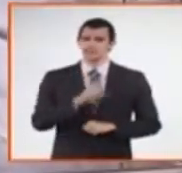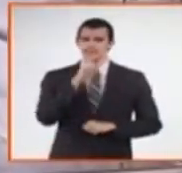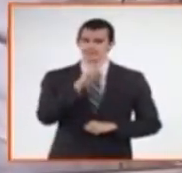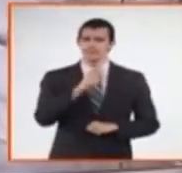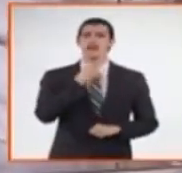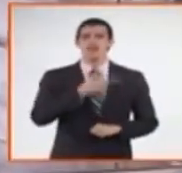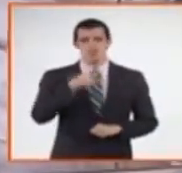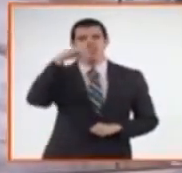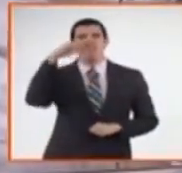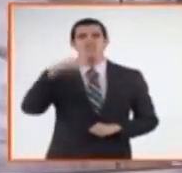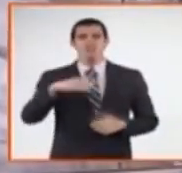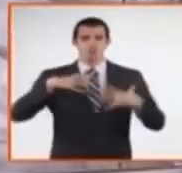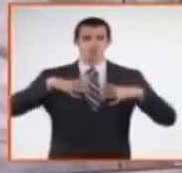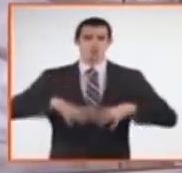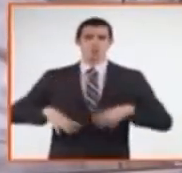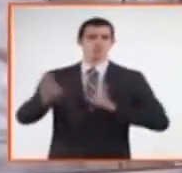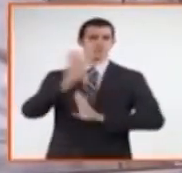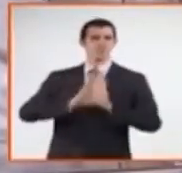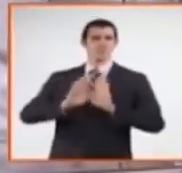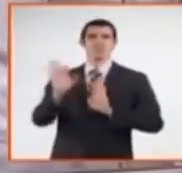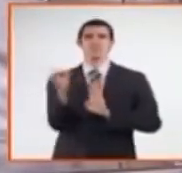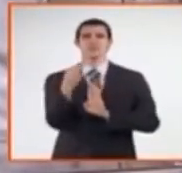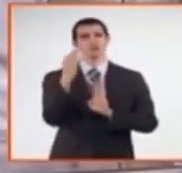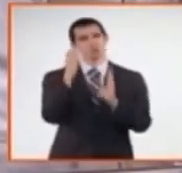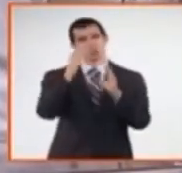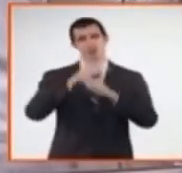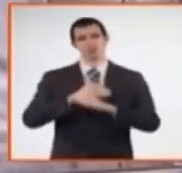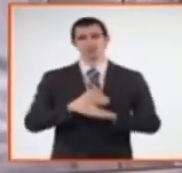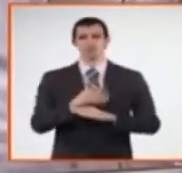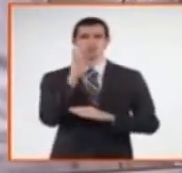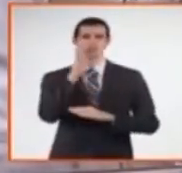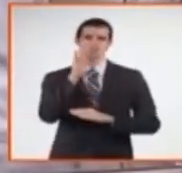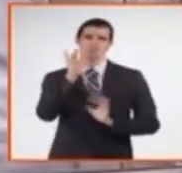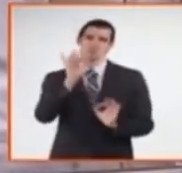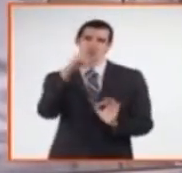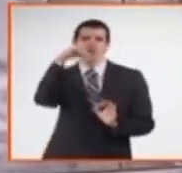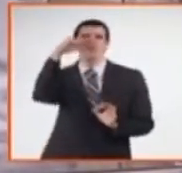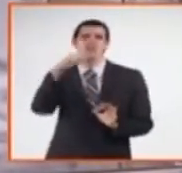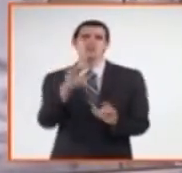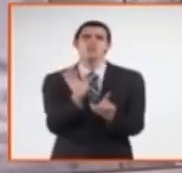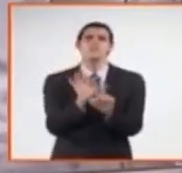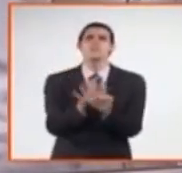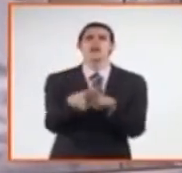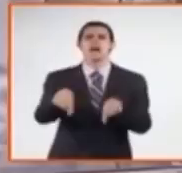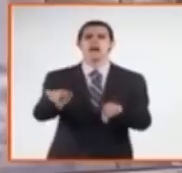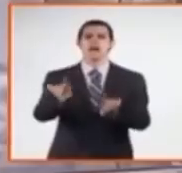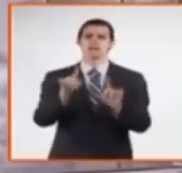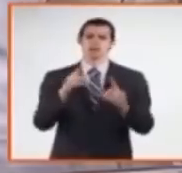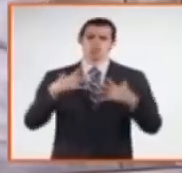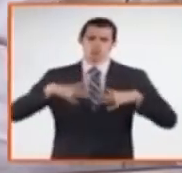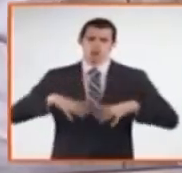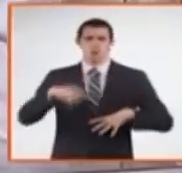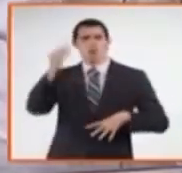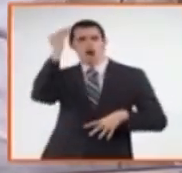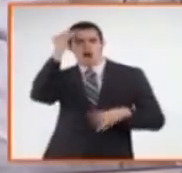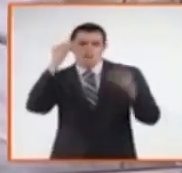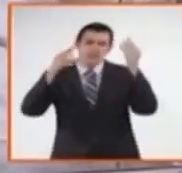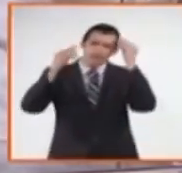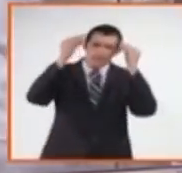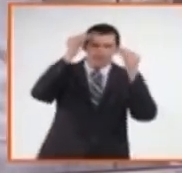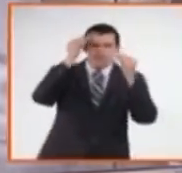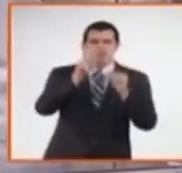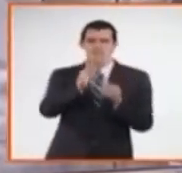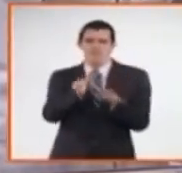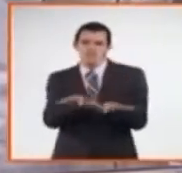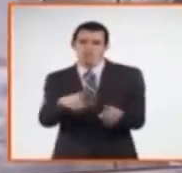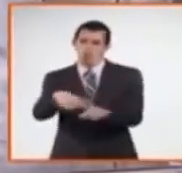de los estudios que estamos haciendo hemos visto que la inmunidad el convalesciente pediátrico es más débil que la inmunidad al